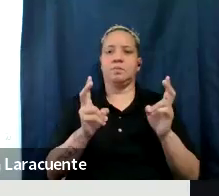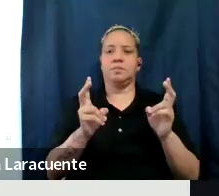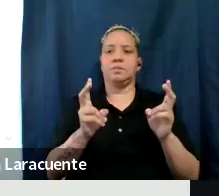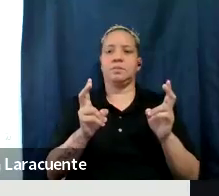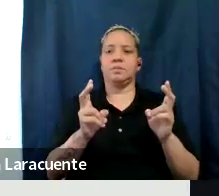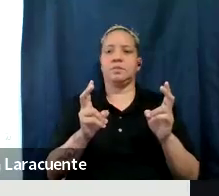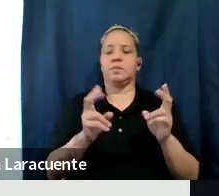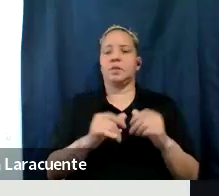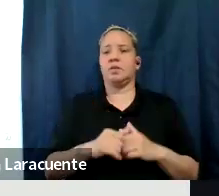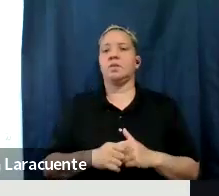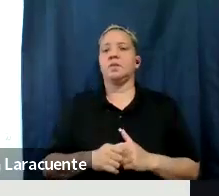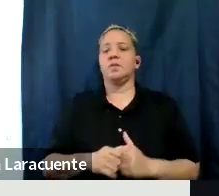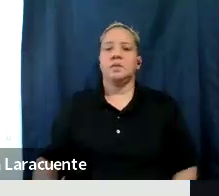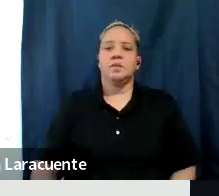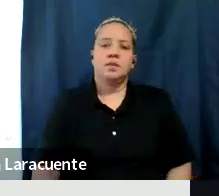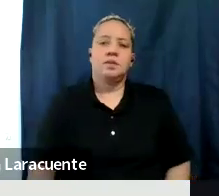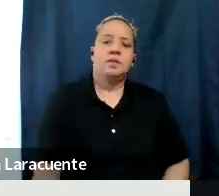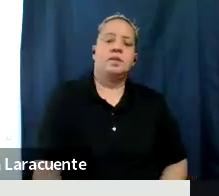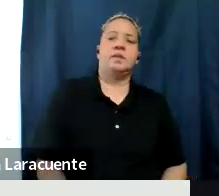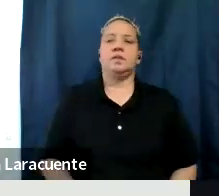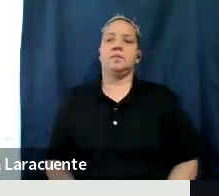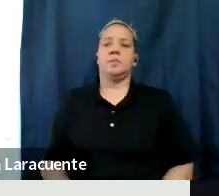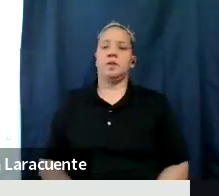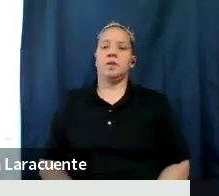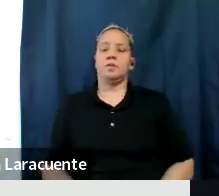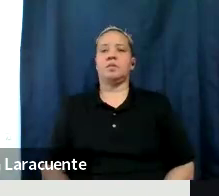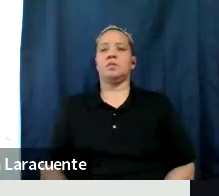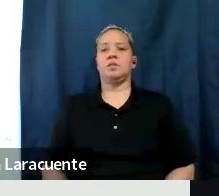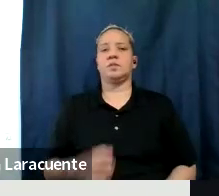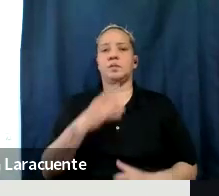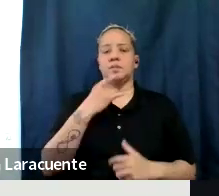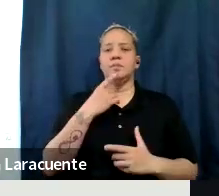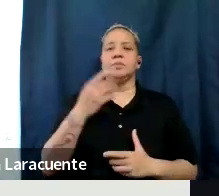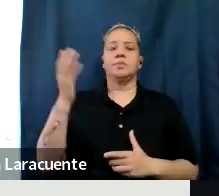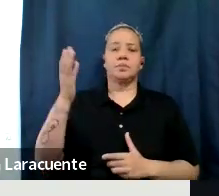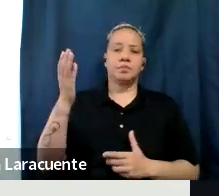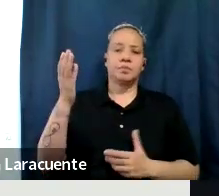como dijo muy amablemente en la presentación